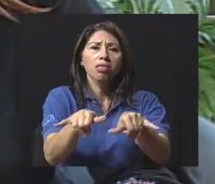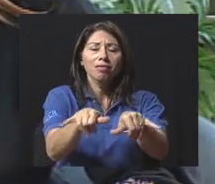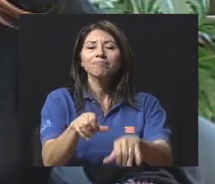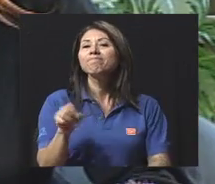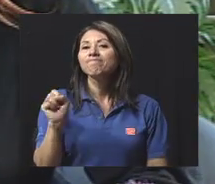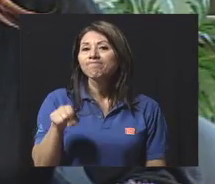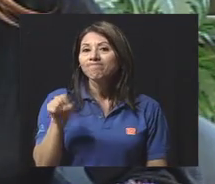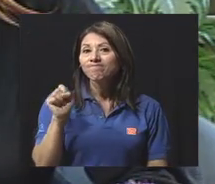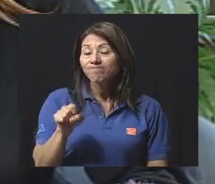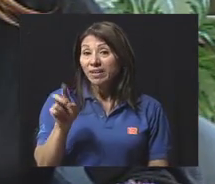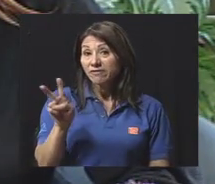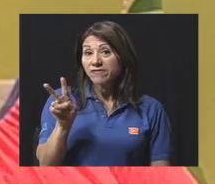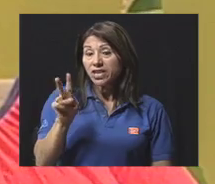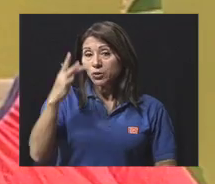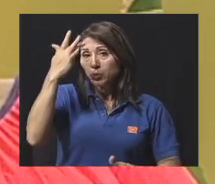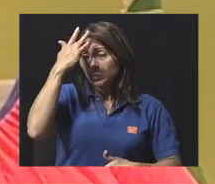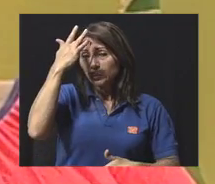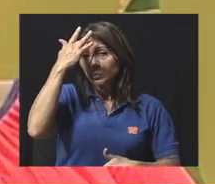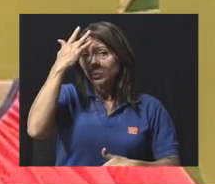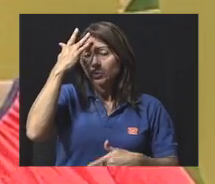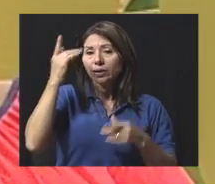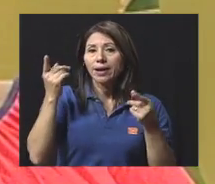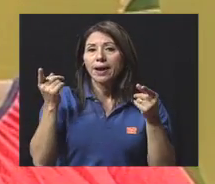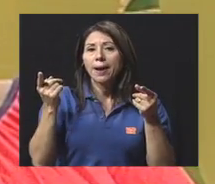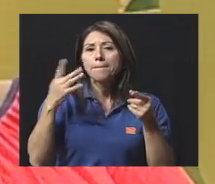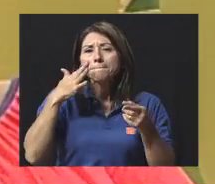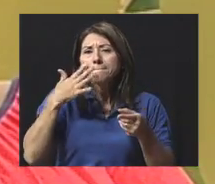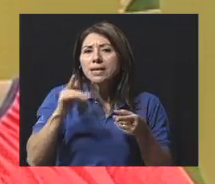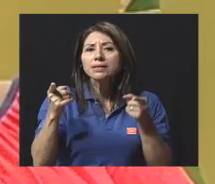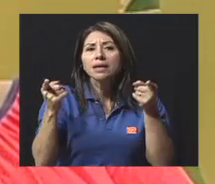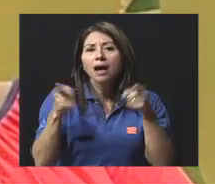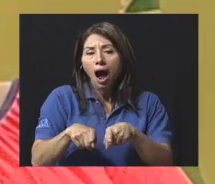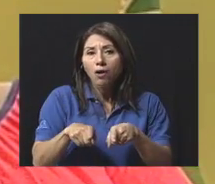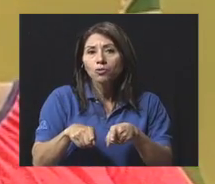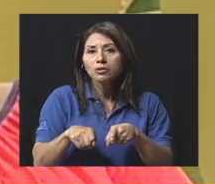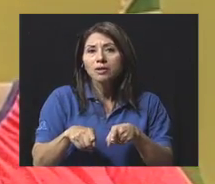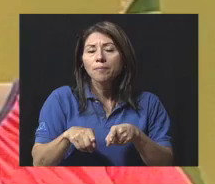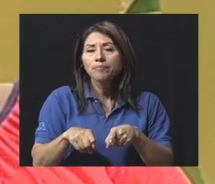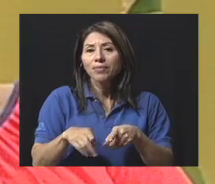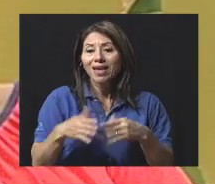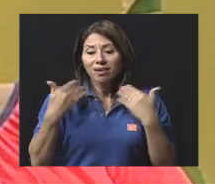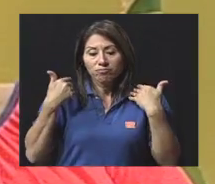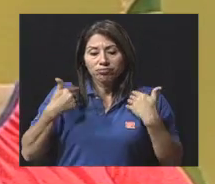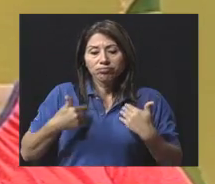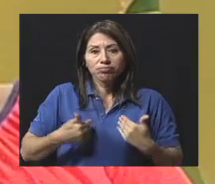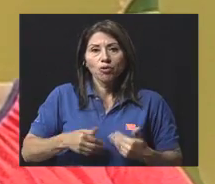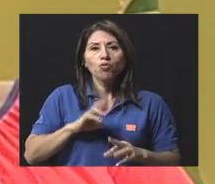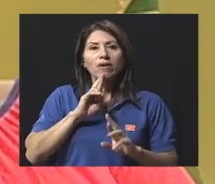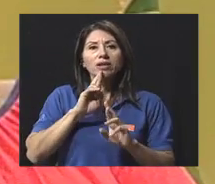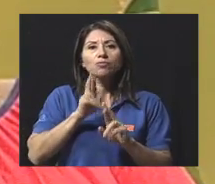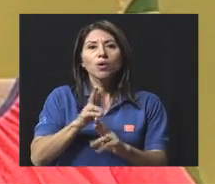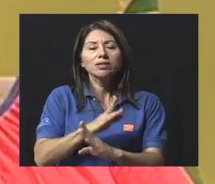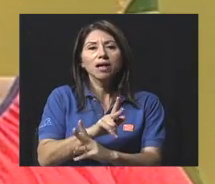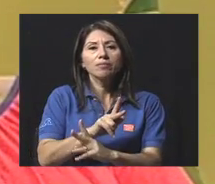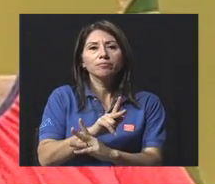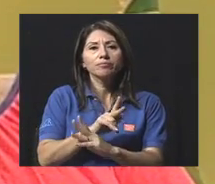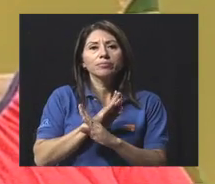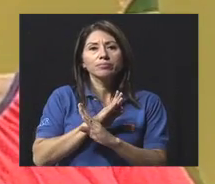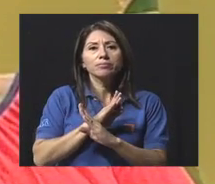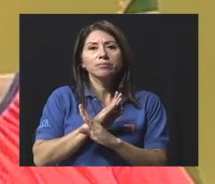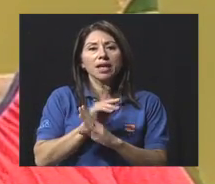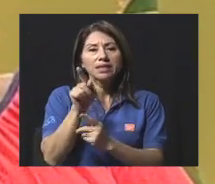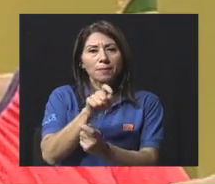incluso Sí este este virus Aparentemente causa una respuesta inmune eh